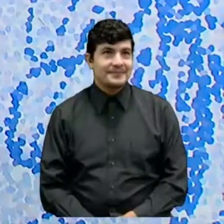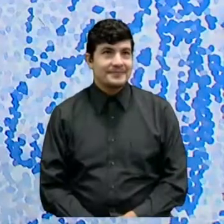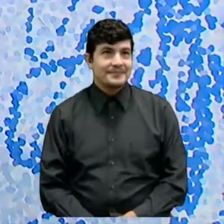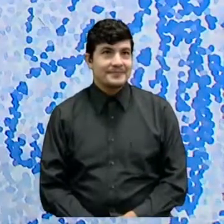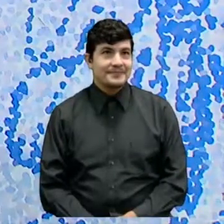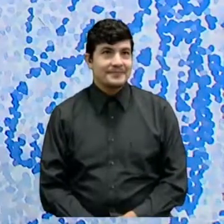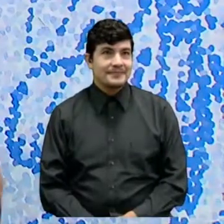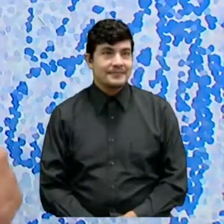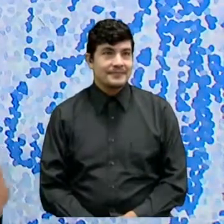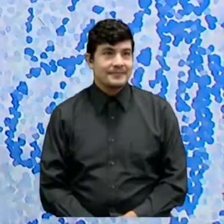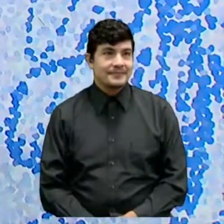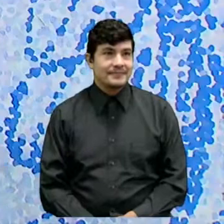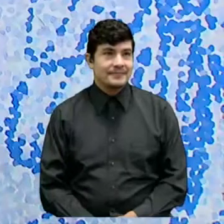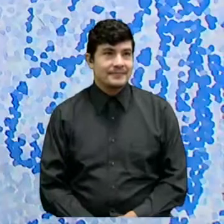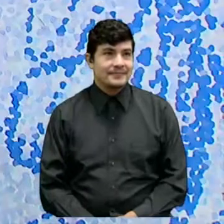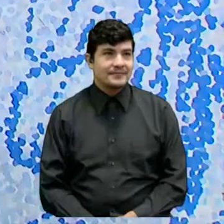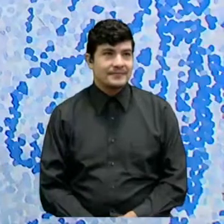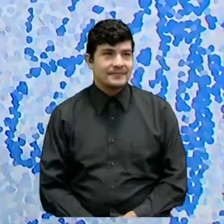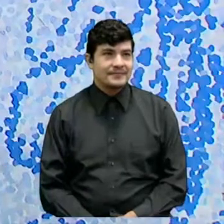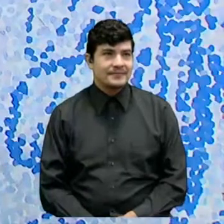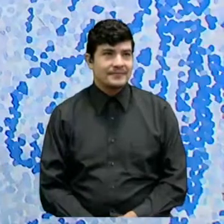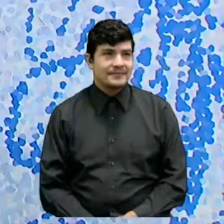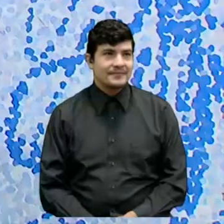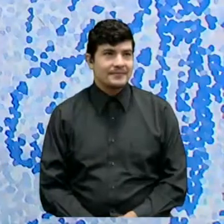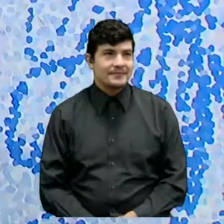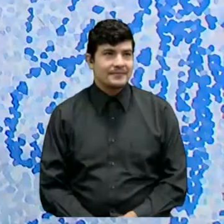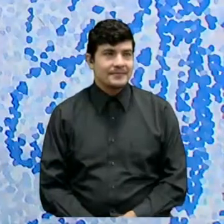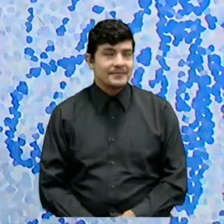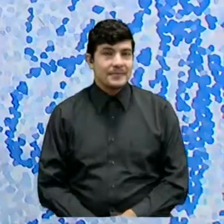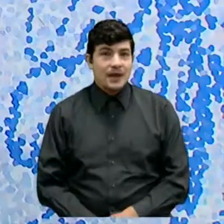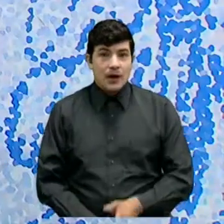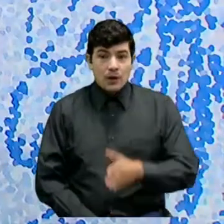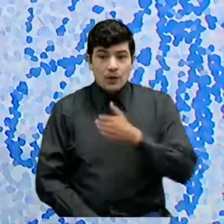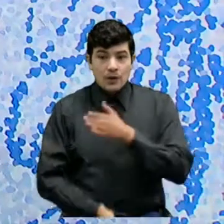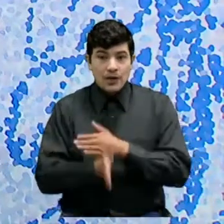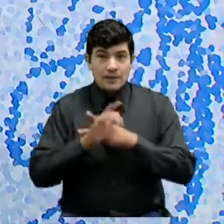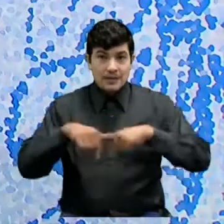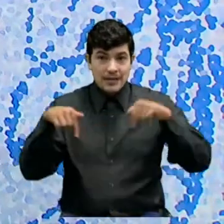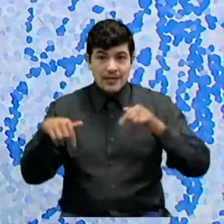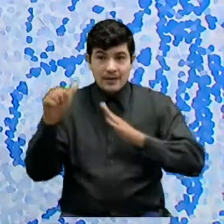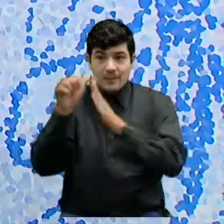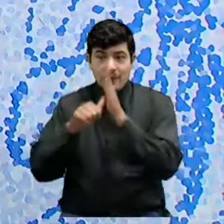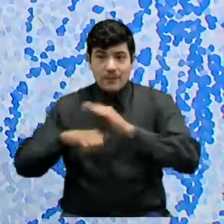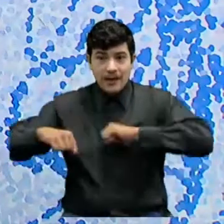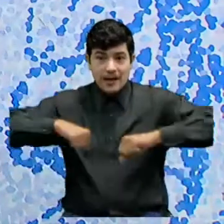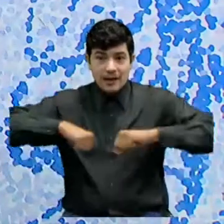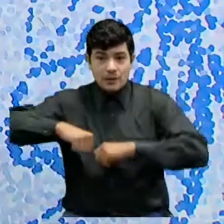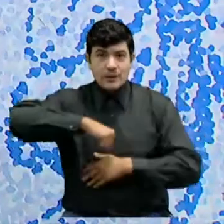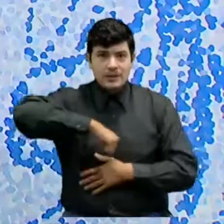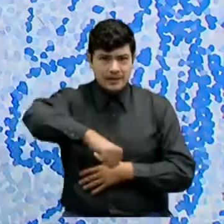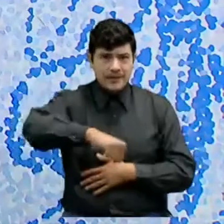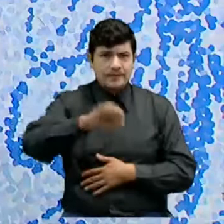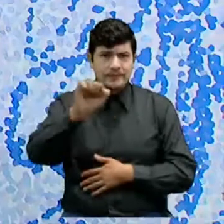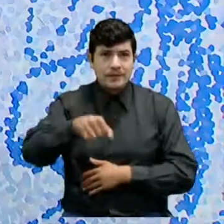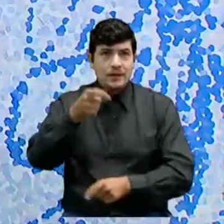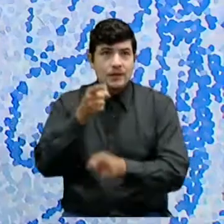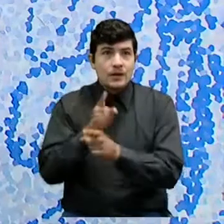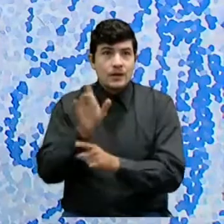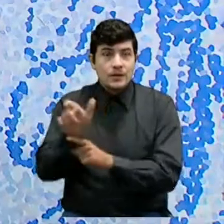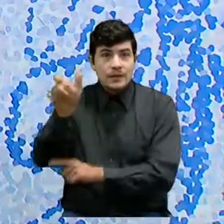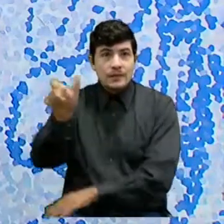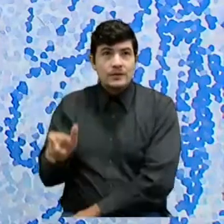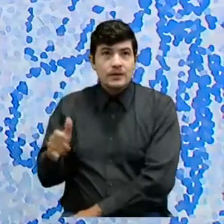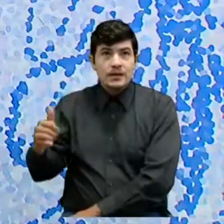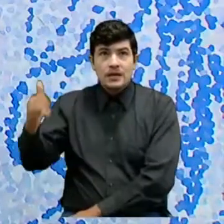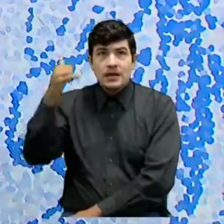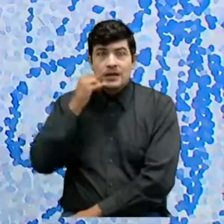cualquier accidente laboral. Continuamos en nuestro programa Actúe en Derecho. Tenemos llamado a uno de nuestros